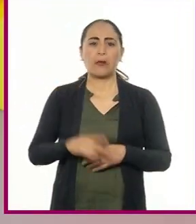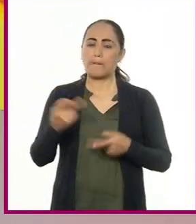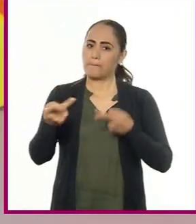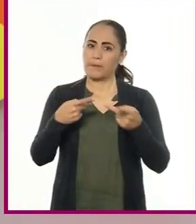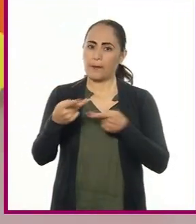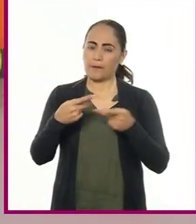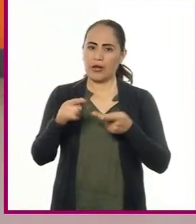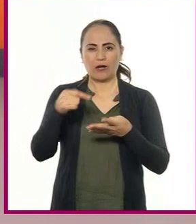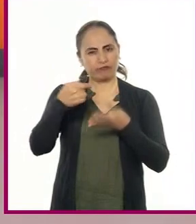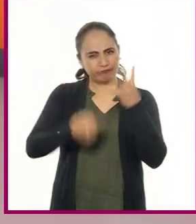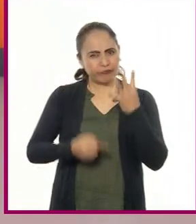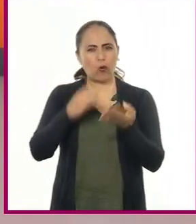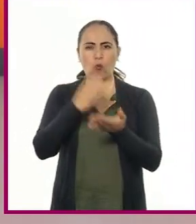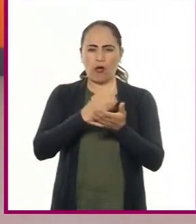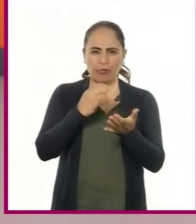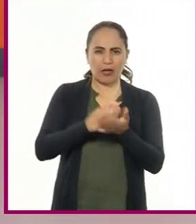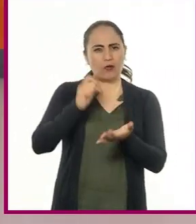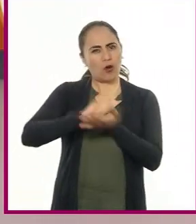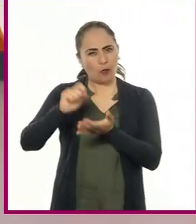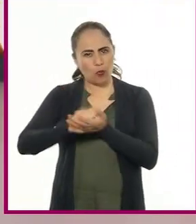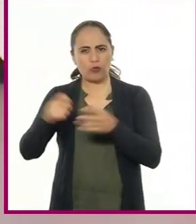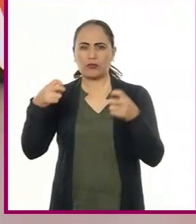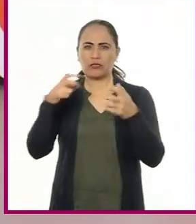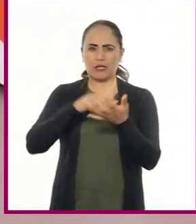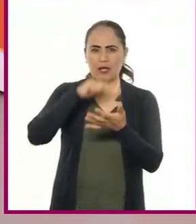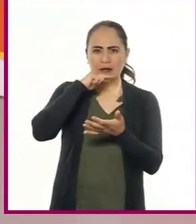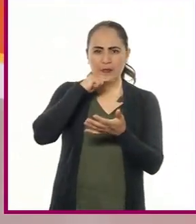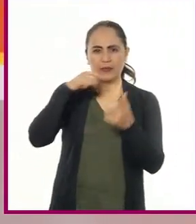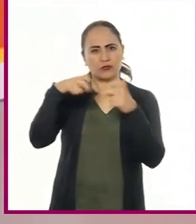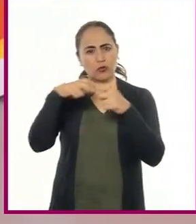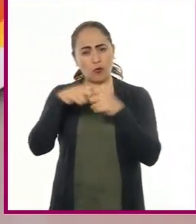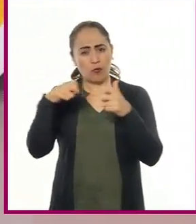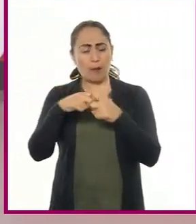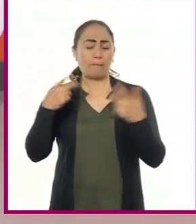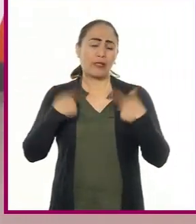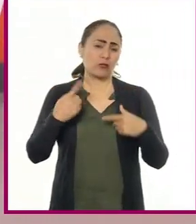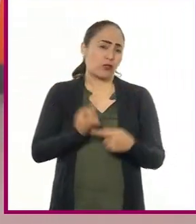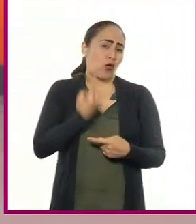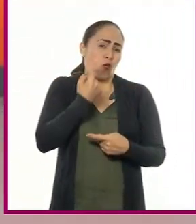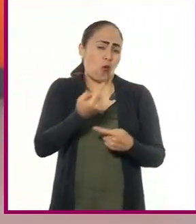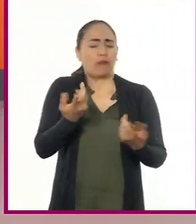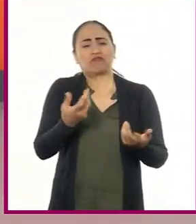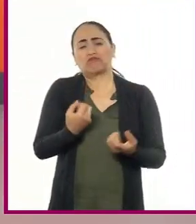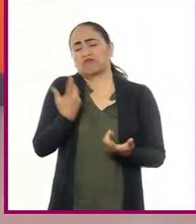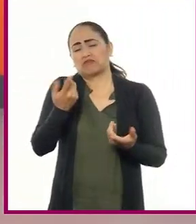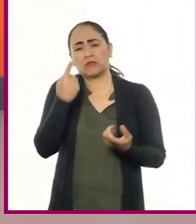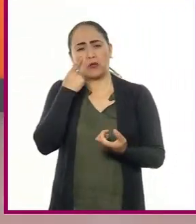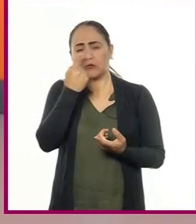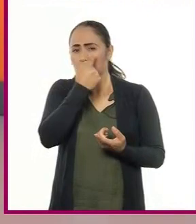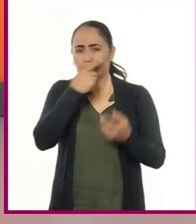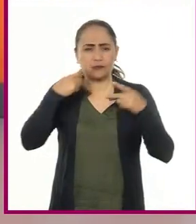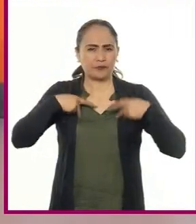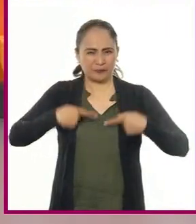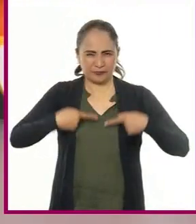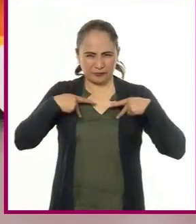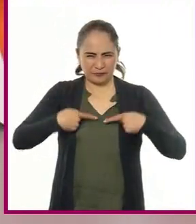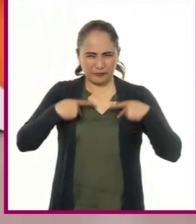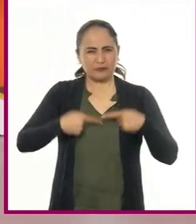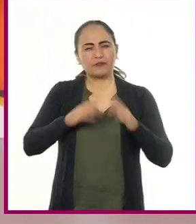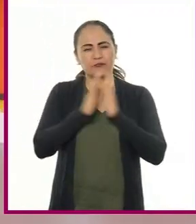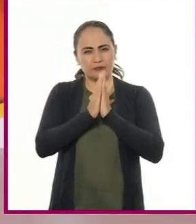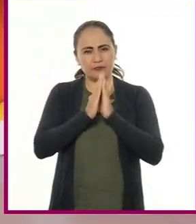Preparen su cuaderno, apuntes, lápiz y goma. Si alguien tiene discapacidad visual, preparen hojas Leyer, punzón y